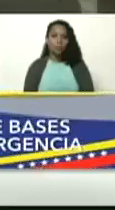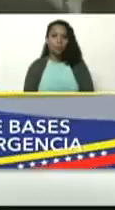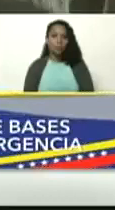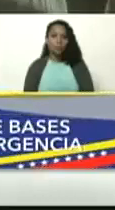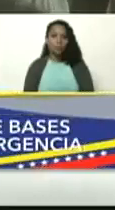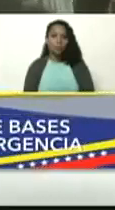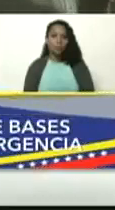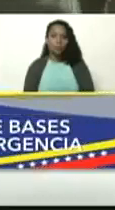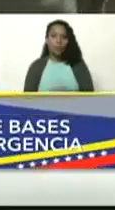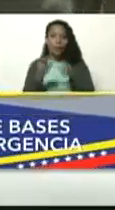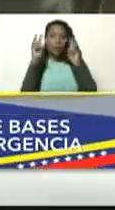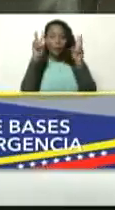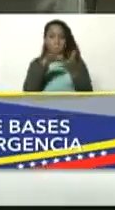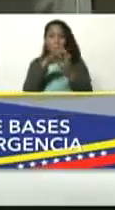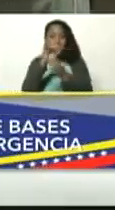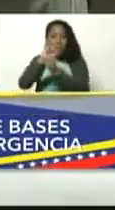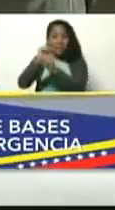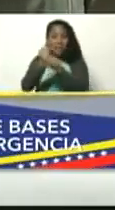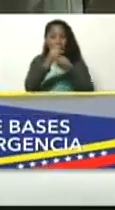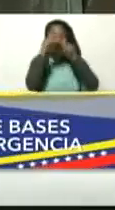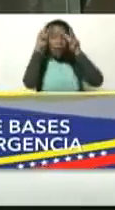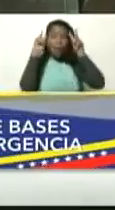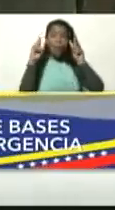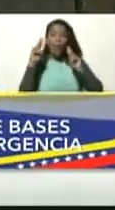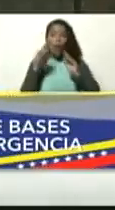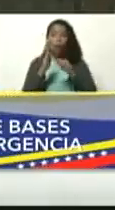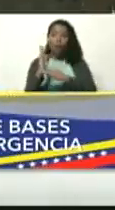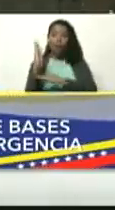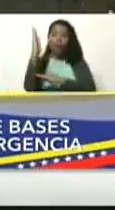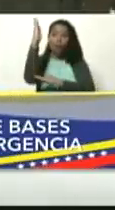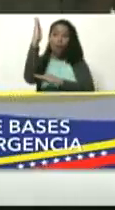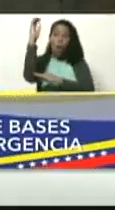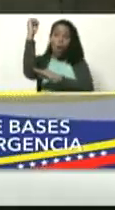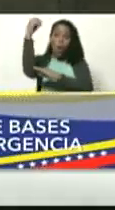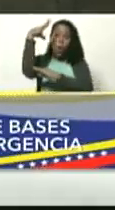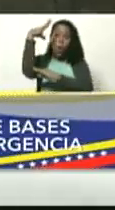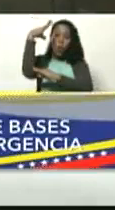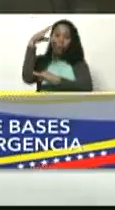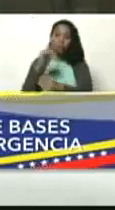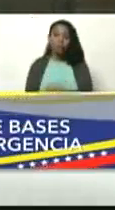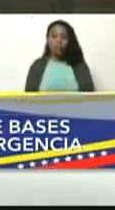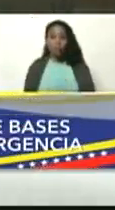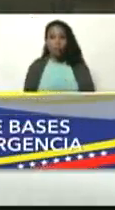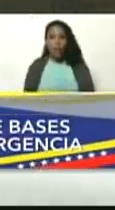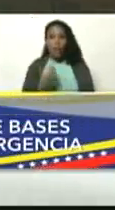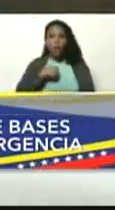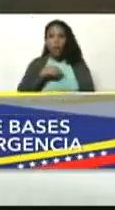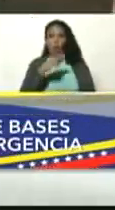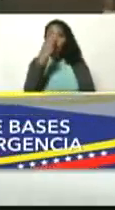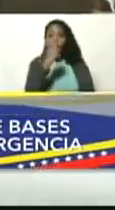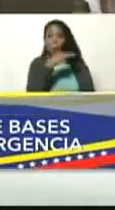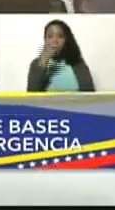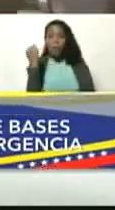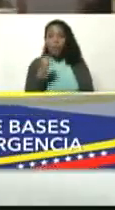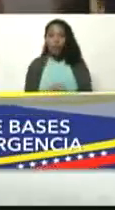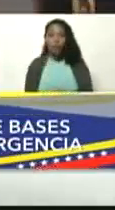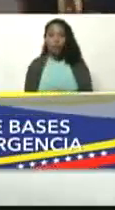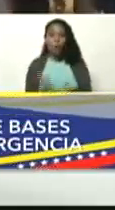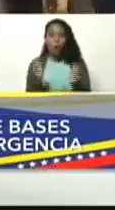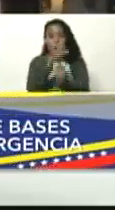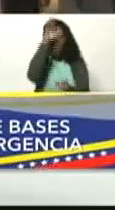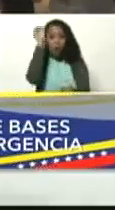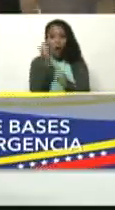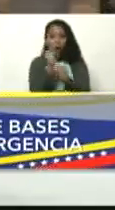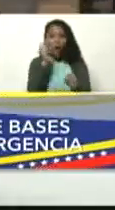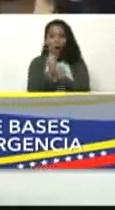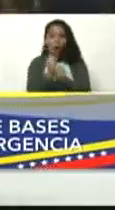La luz barrió los postes de luz. No había luz y nos comprometimos con los trabajadores